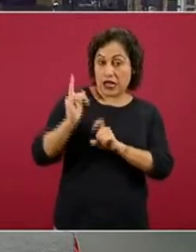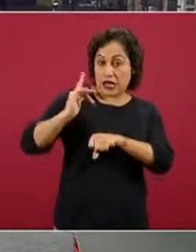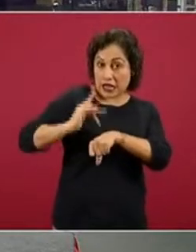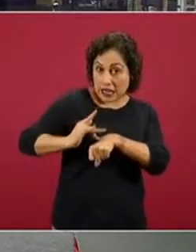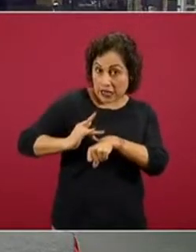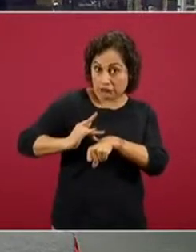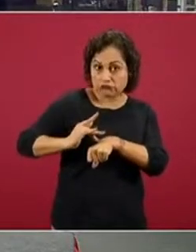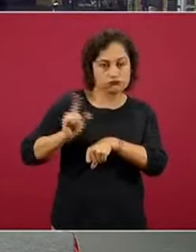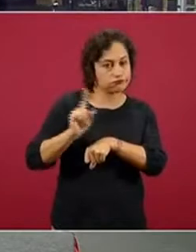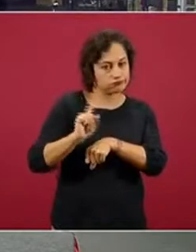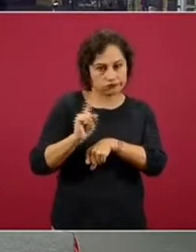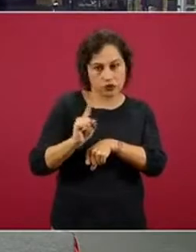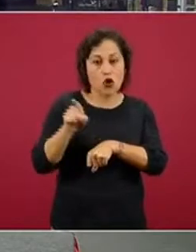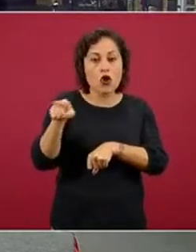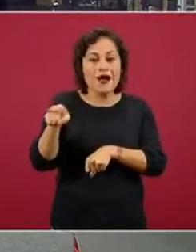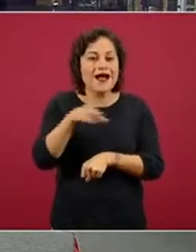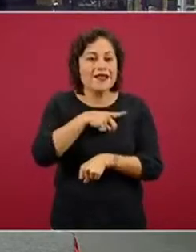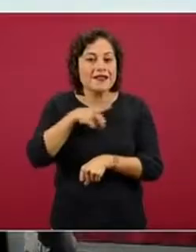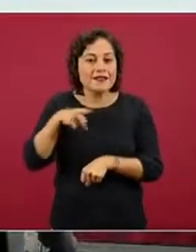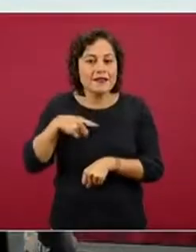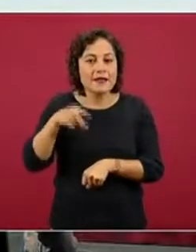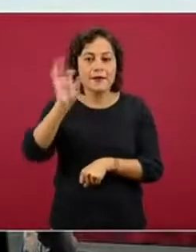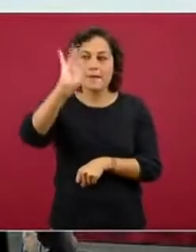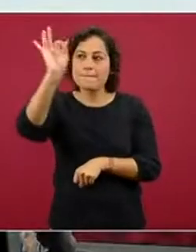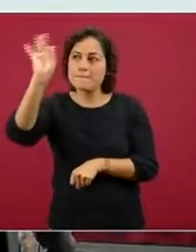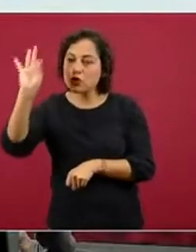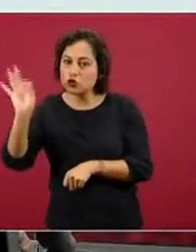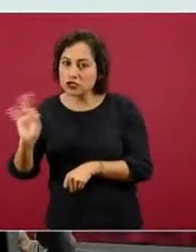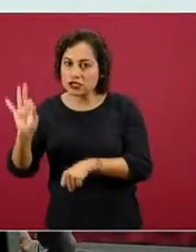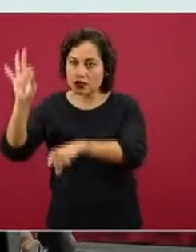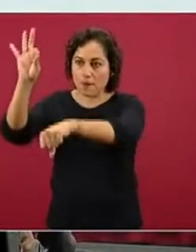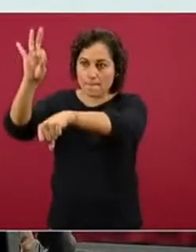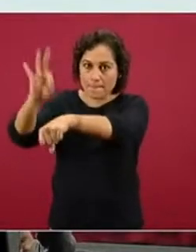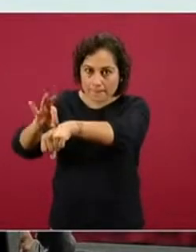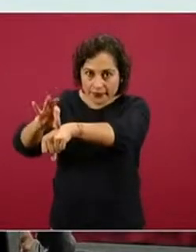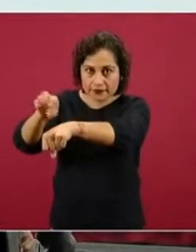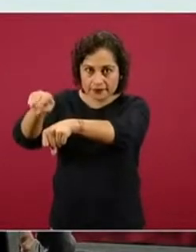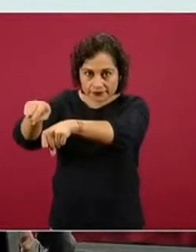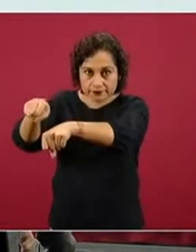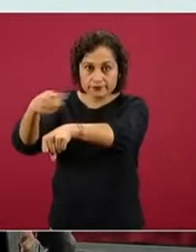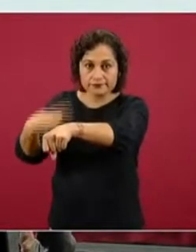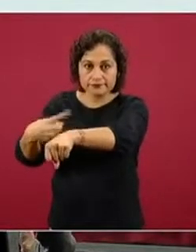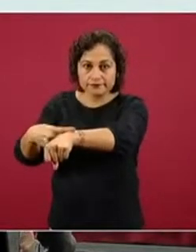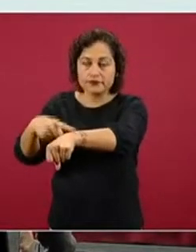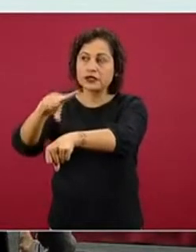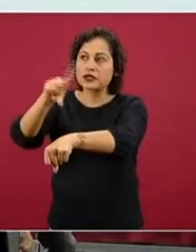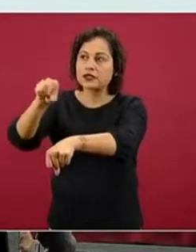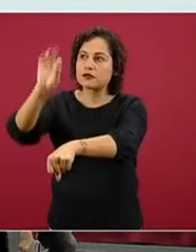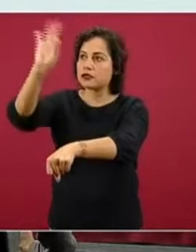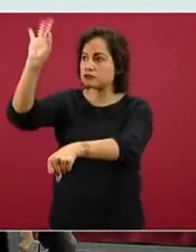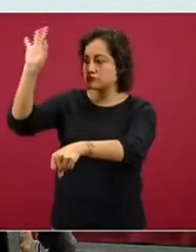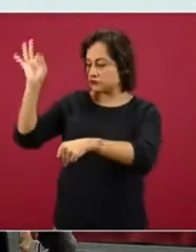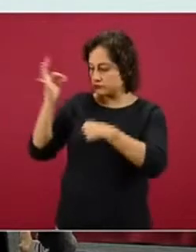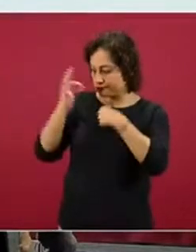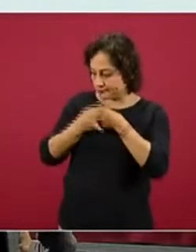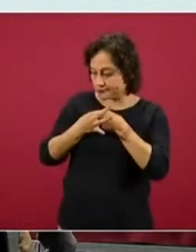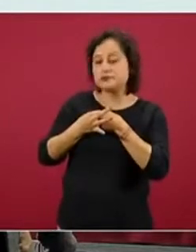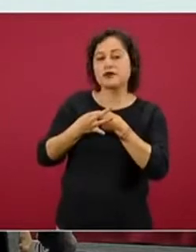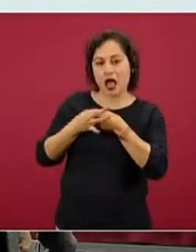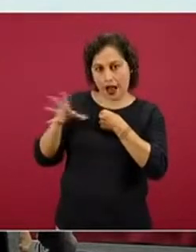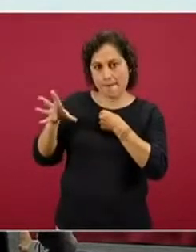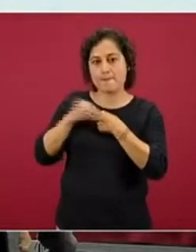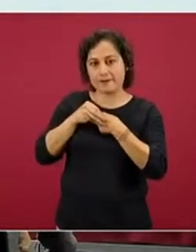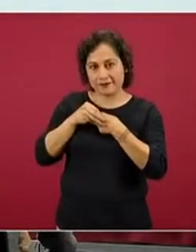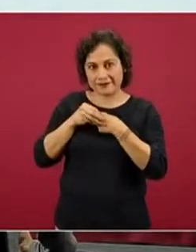que la enfermedad llegue. Por eso es importante que nosotros también sepamos cuáles son los lugares en donde hay dengue en México y también lo veremos